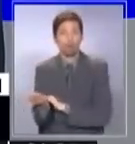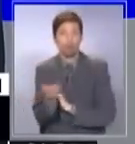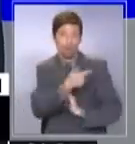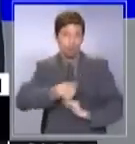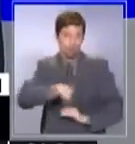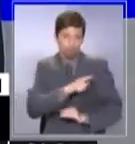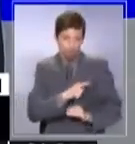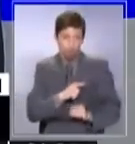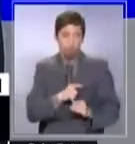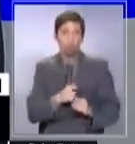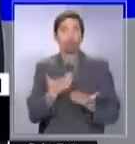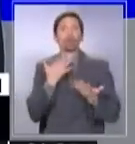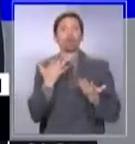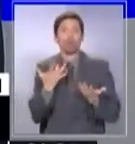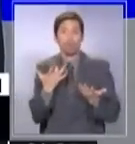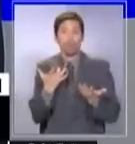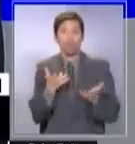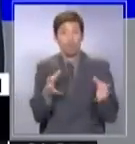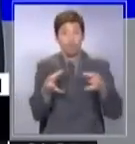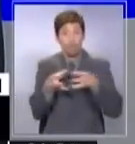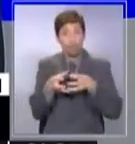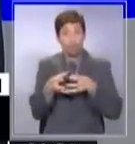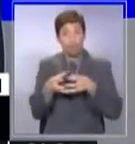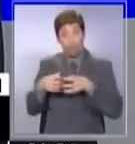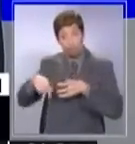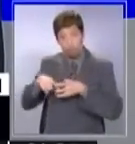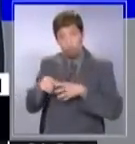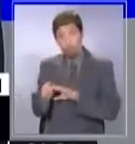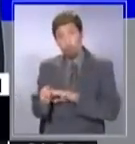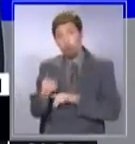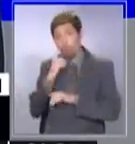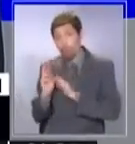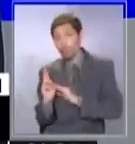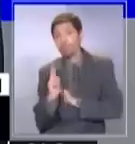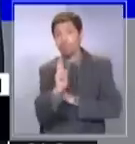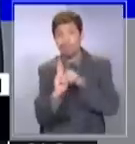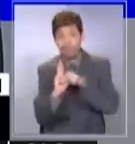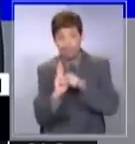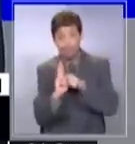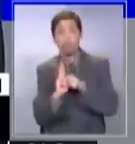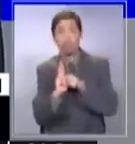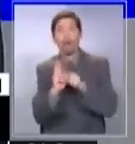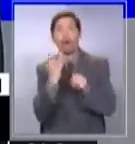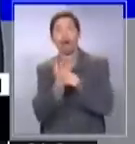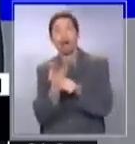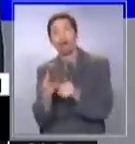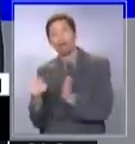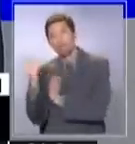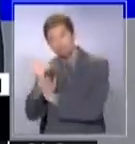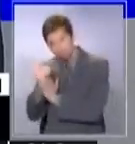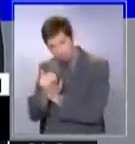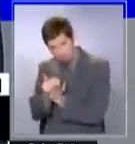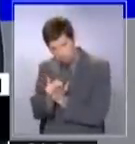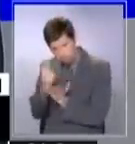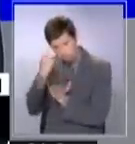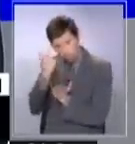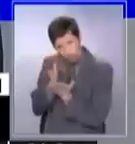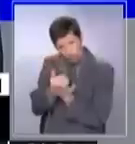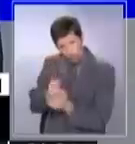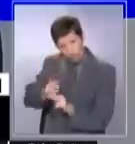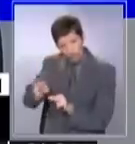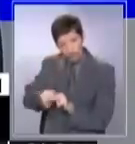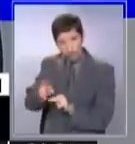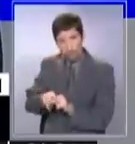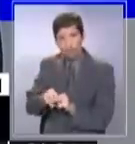a través de nuestro candidato presidencial en los próximos meses hay un equipo programático a cargo de Ignacio Briones a través del centro de